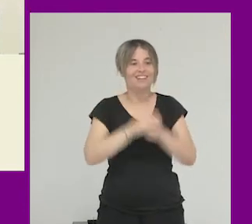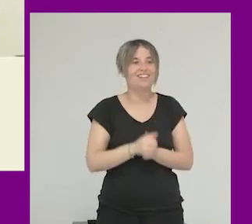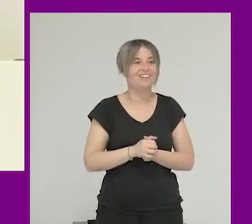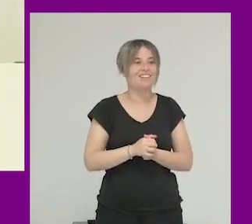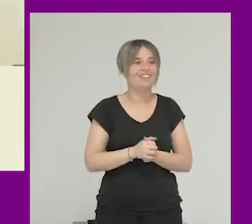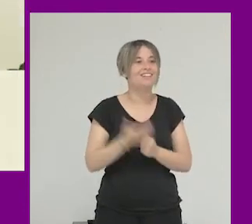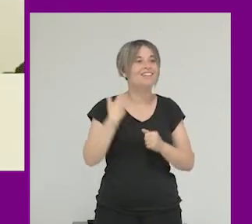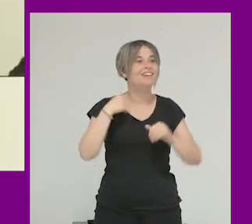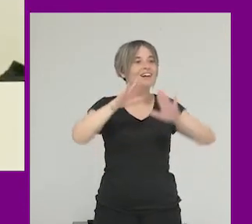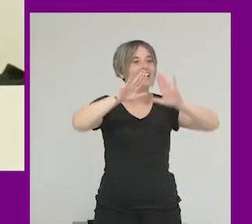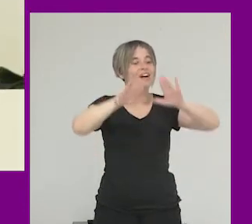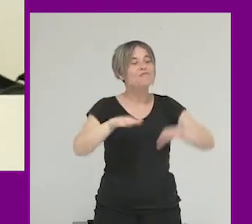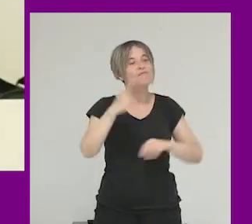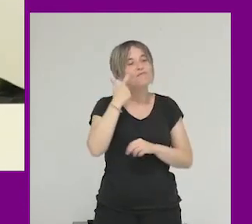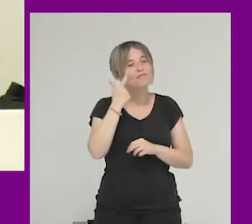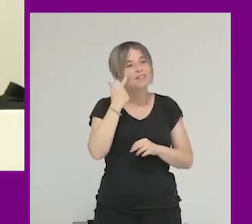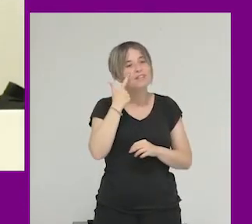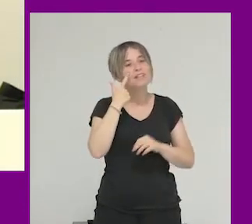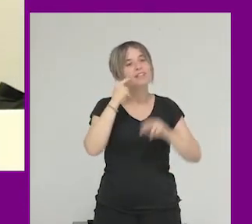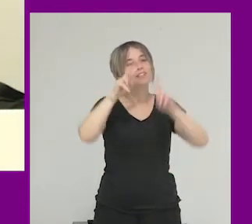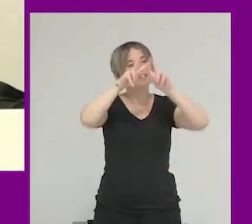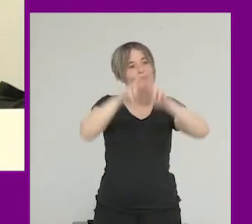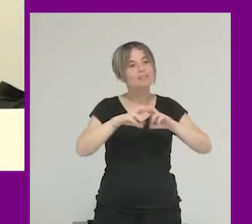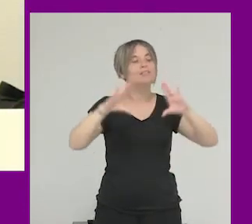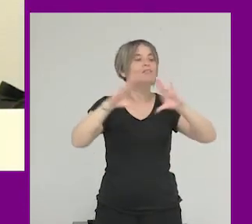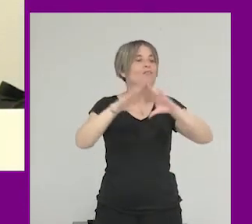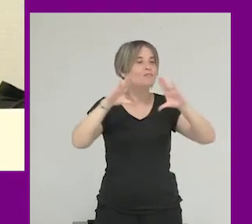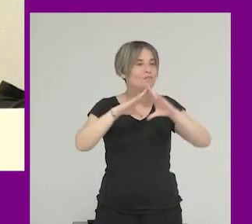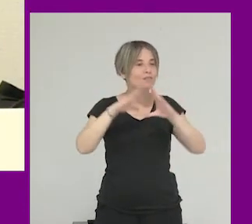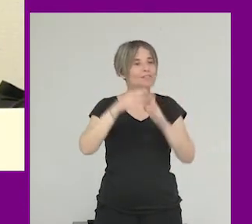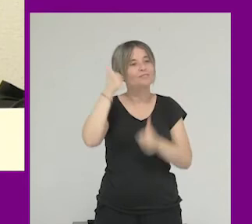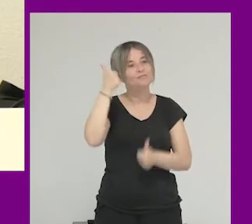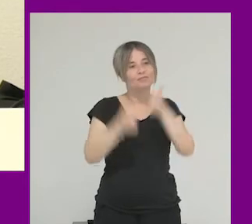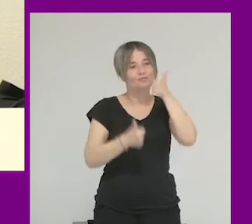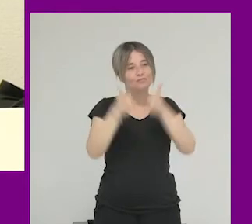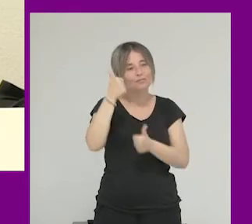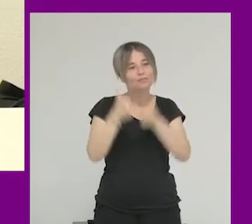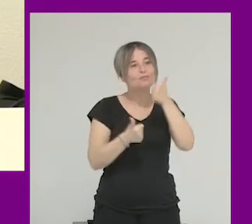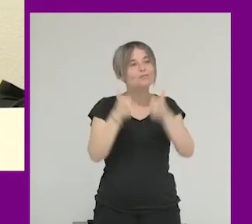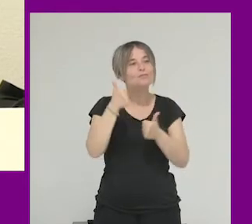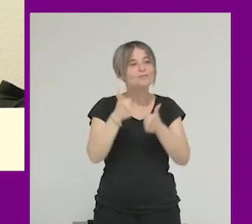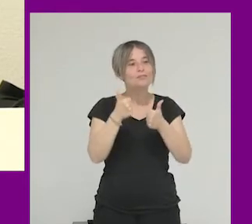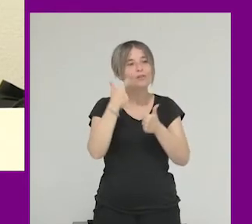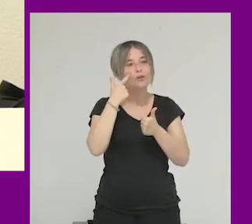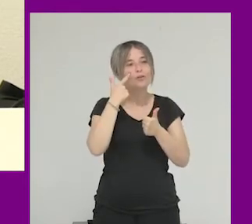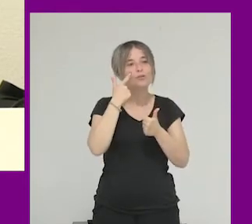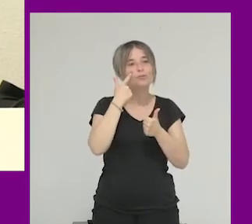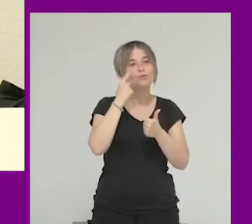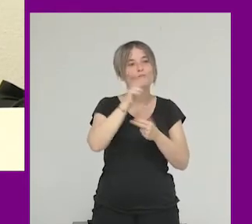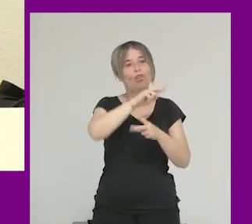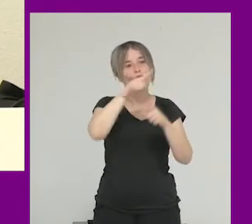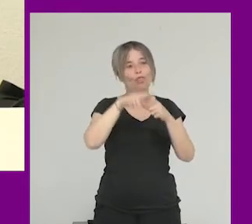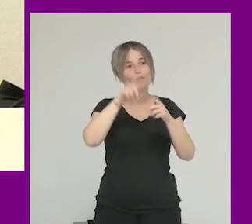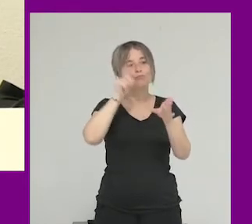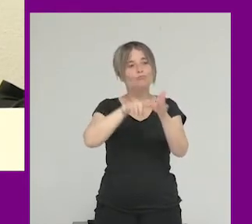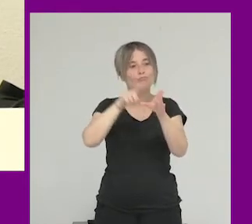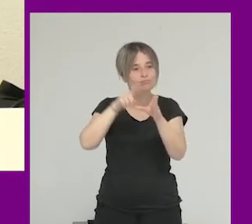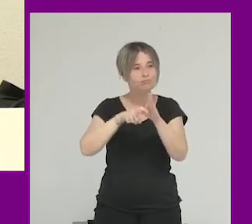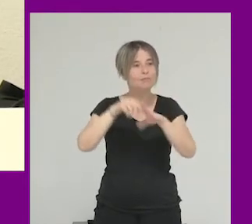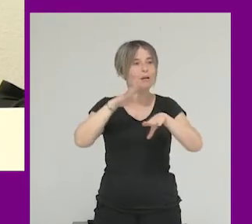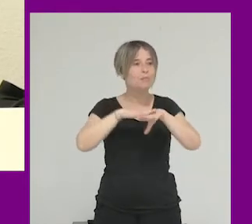ikerlan feminista lehiaketa honetan, ba, azkenean bi ikerketetan parte hartzea, bueno, niretzako